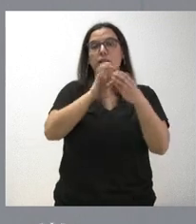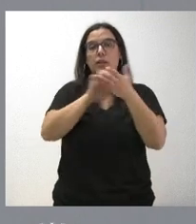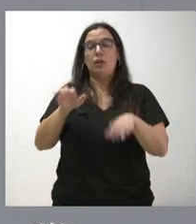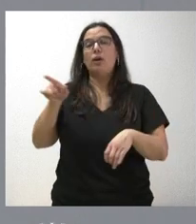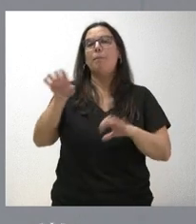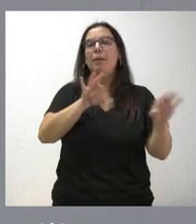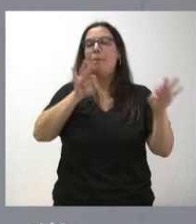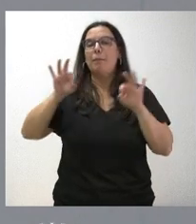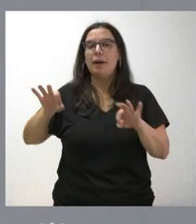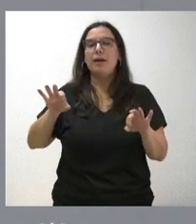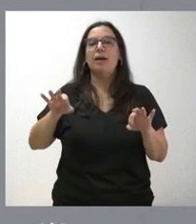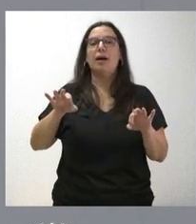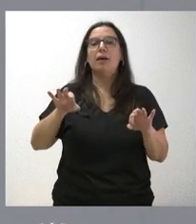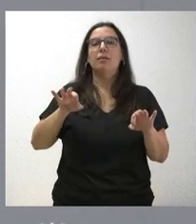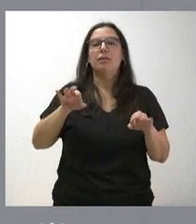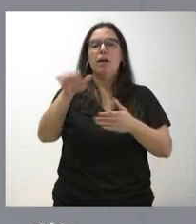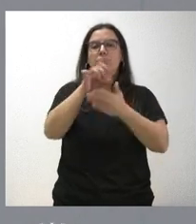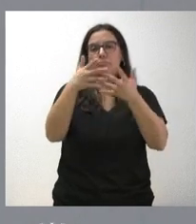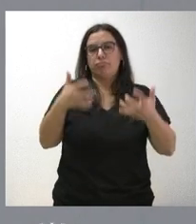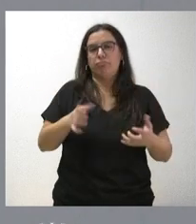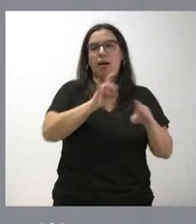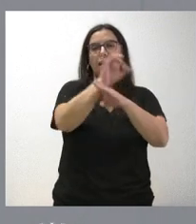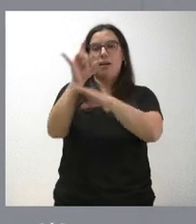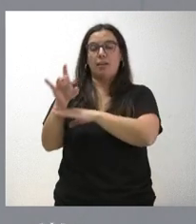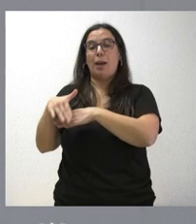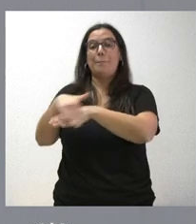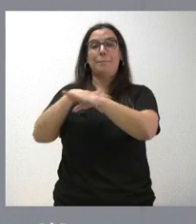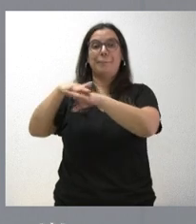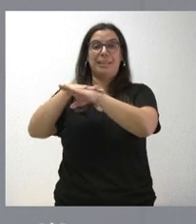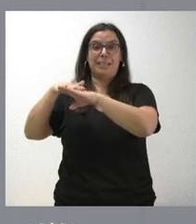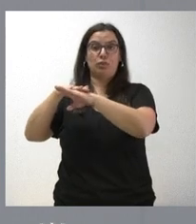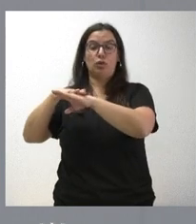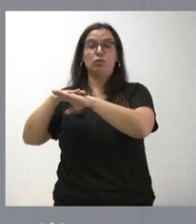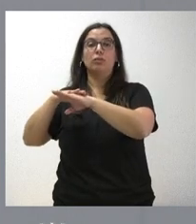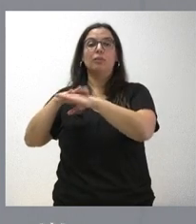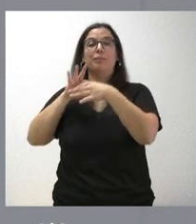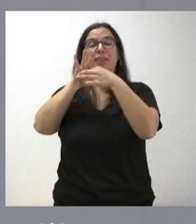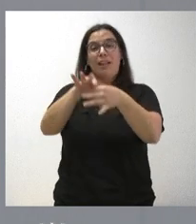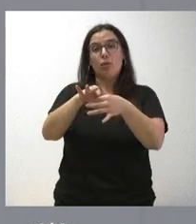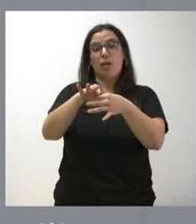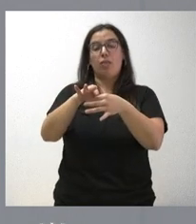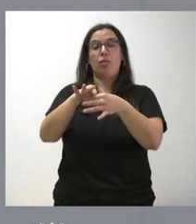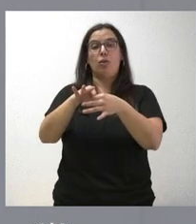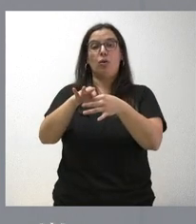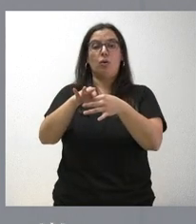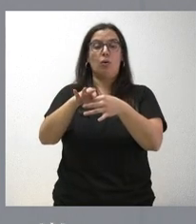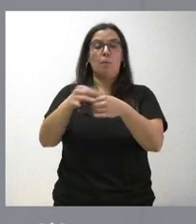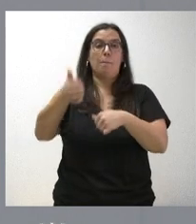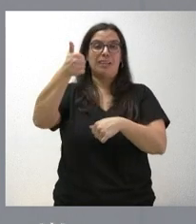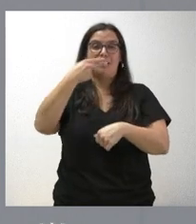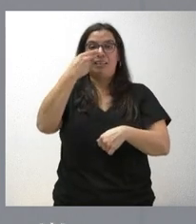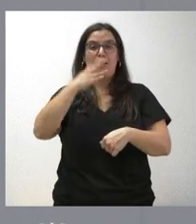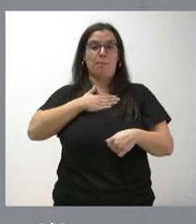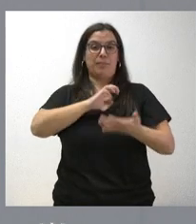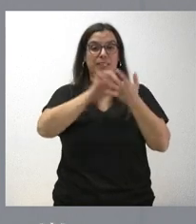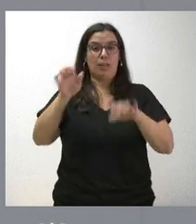preparando unas cartas que enviará a los ministros que tienen una relación directa con el ámbito de actuación para Castilla y León con el